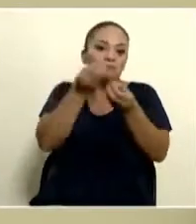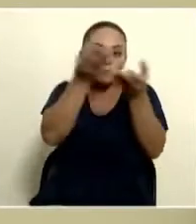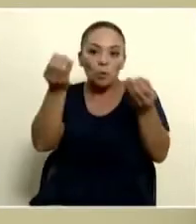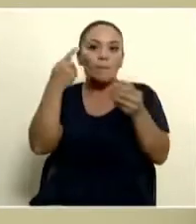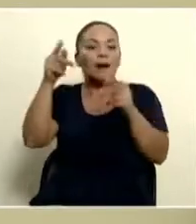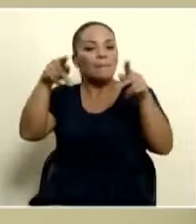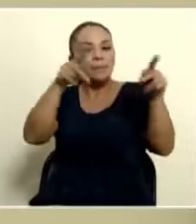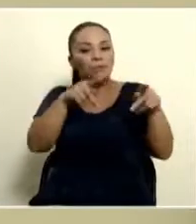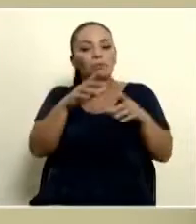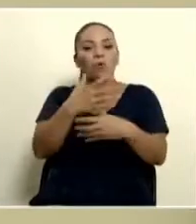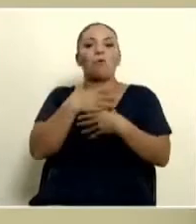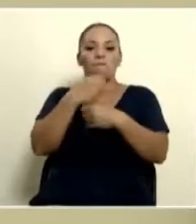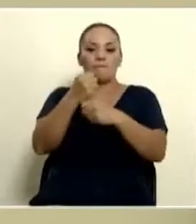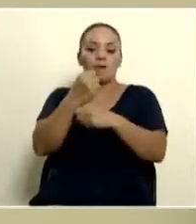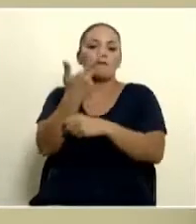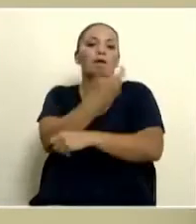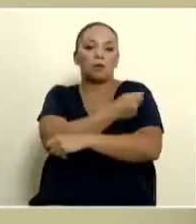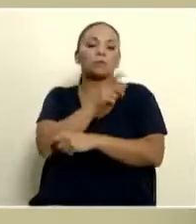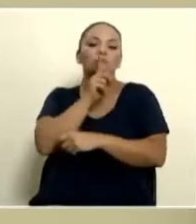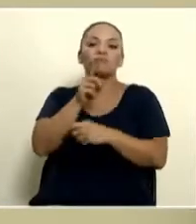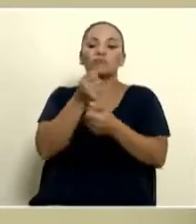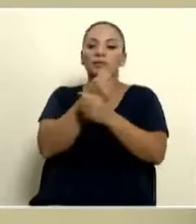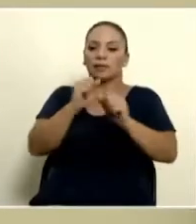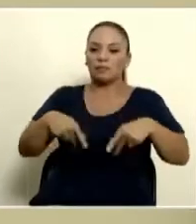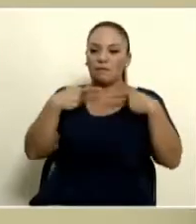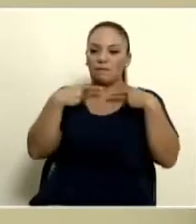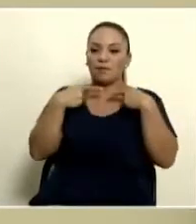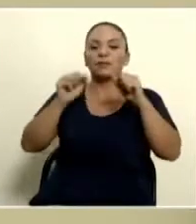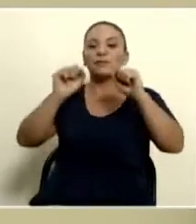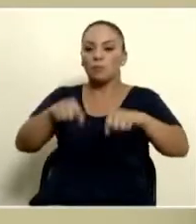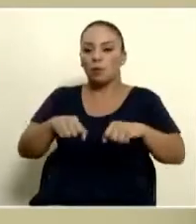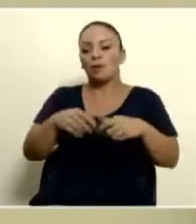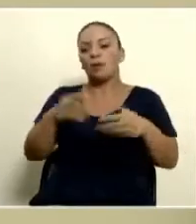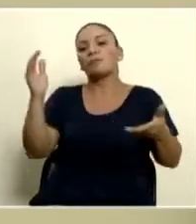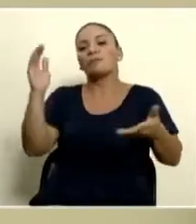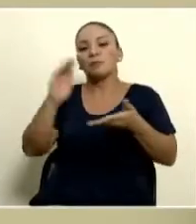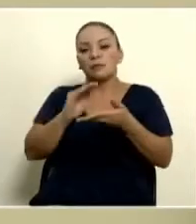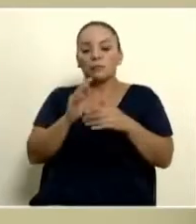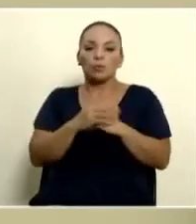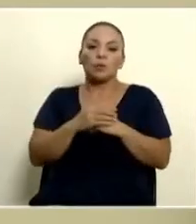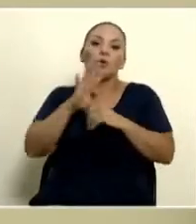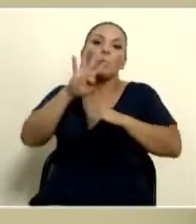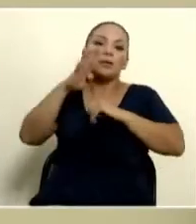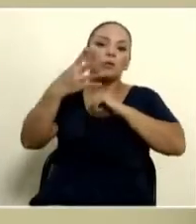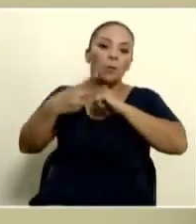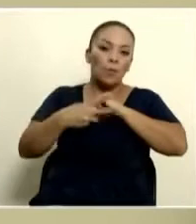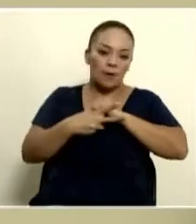vacuna de verdad salva vidas y puede hacer, o sea, disminuye 4 veces